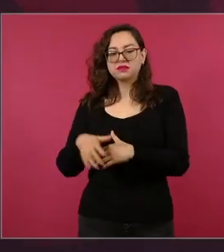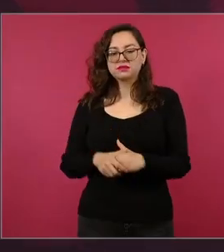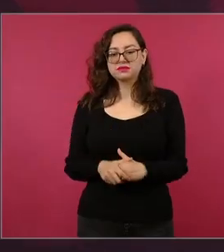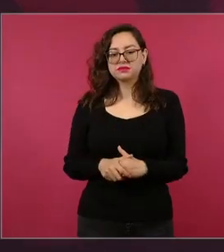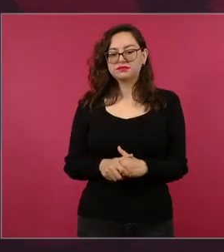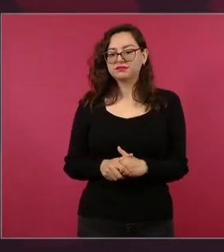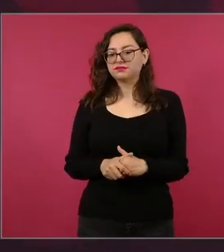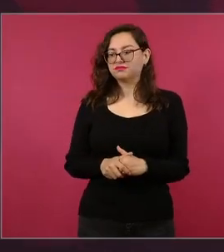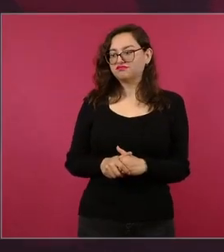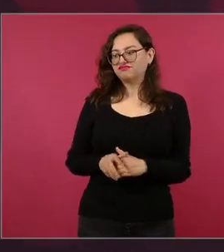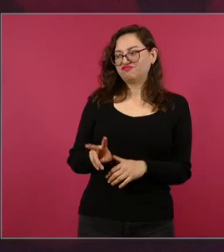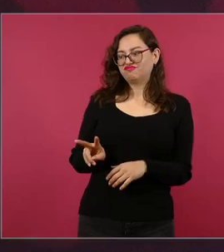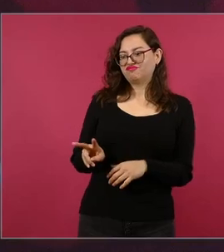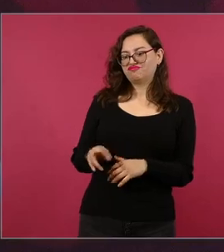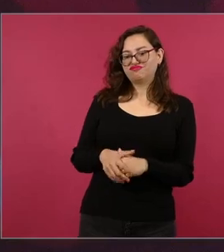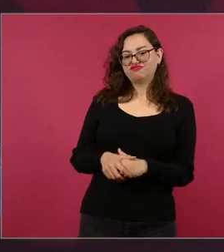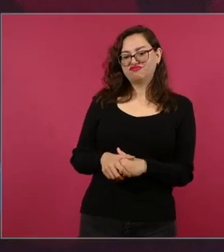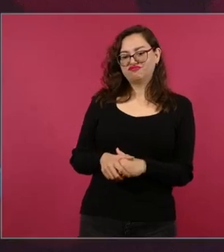No, pues sí.